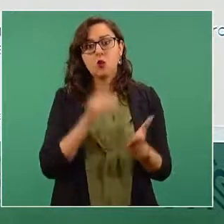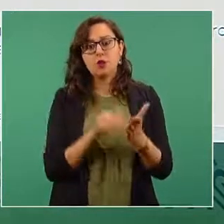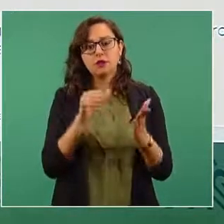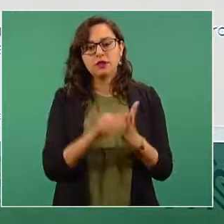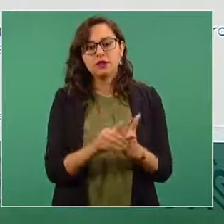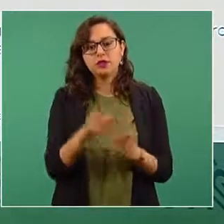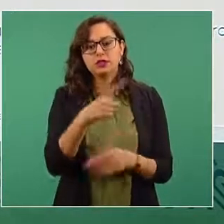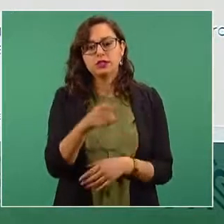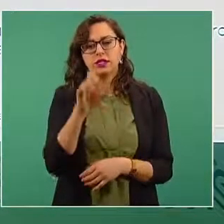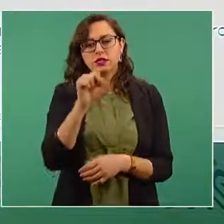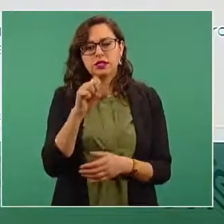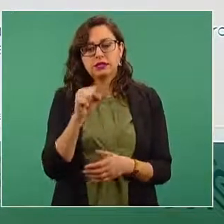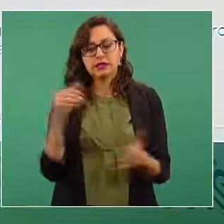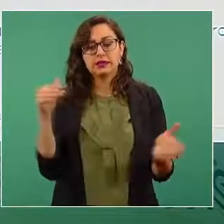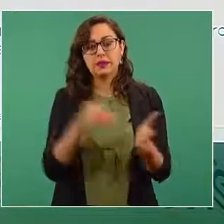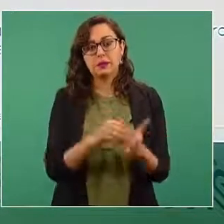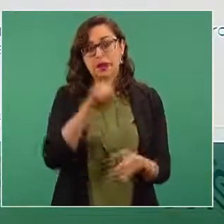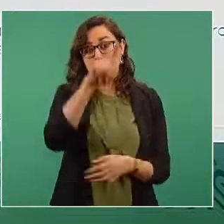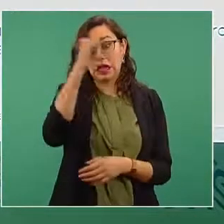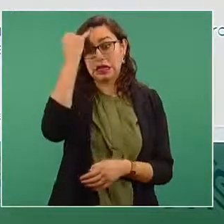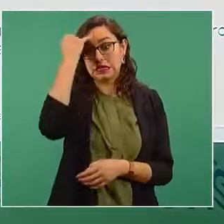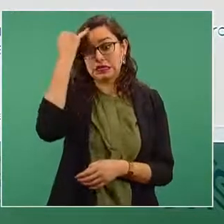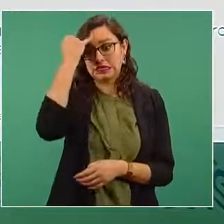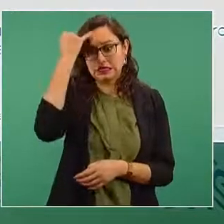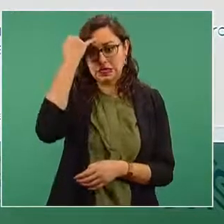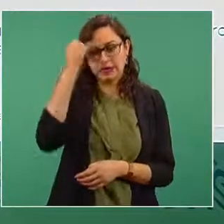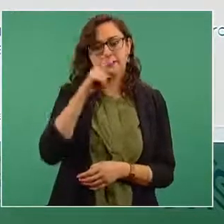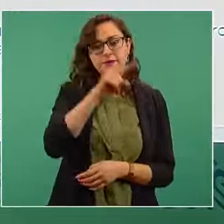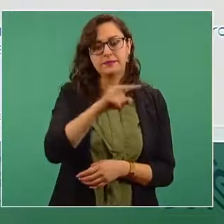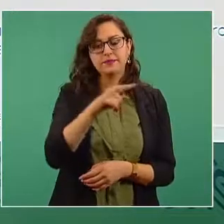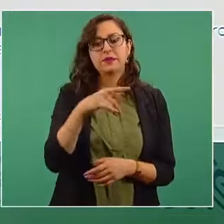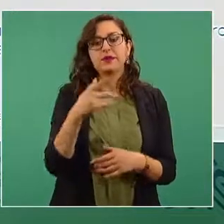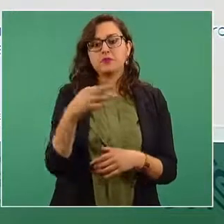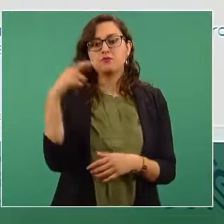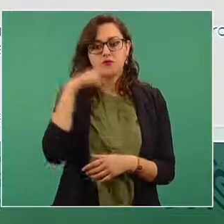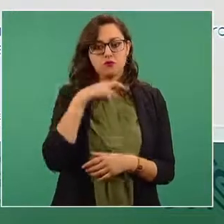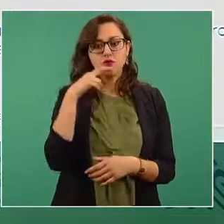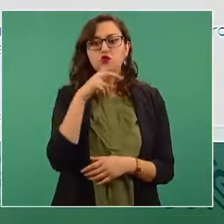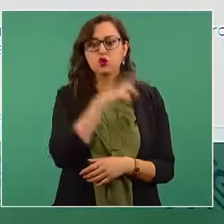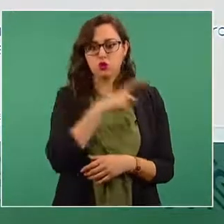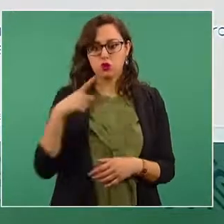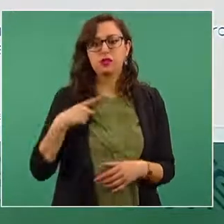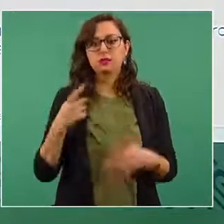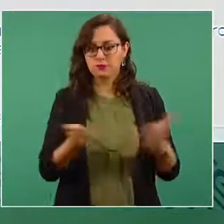1.160.000 dosis que vienen de la India. Estas tienen que llegar ya pronto.